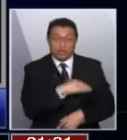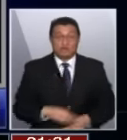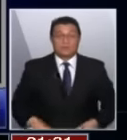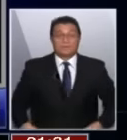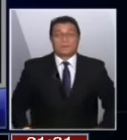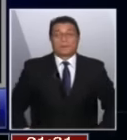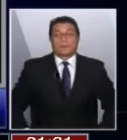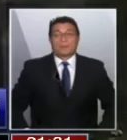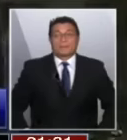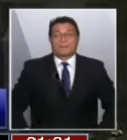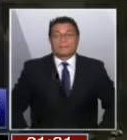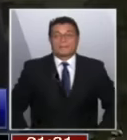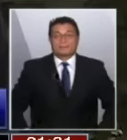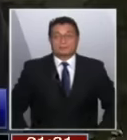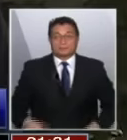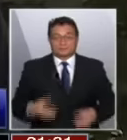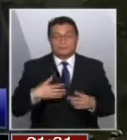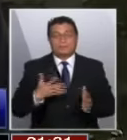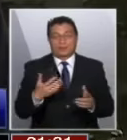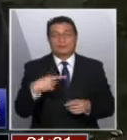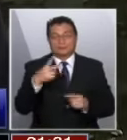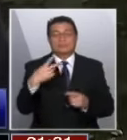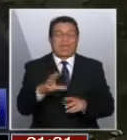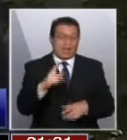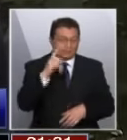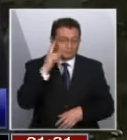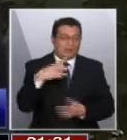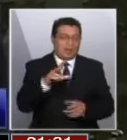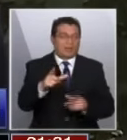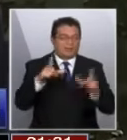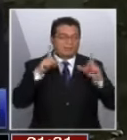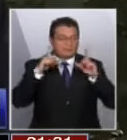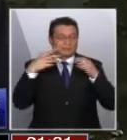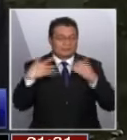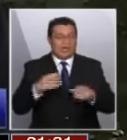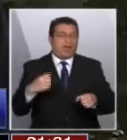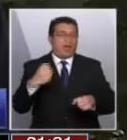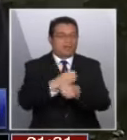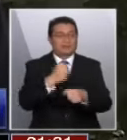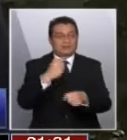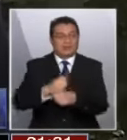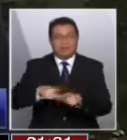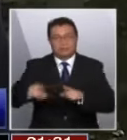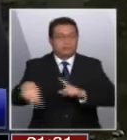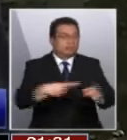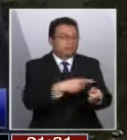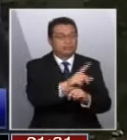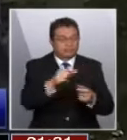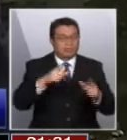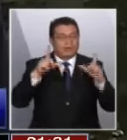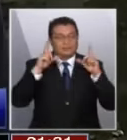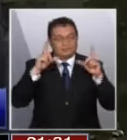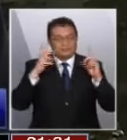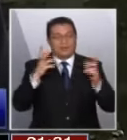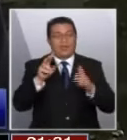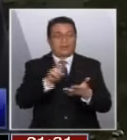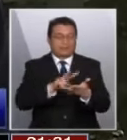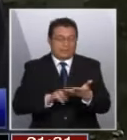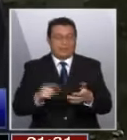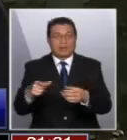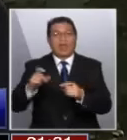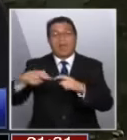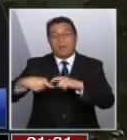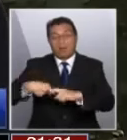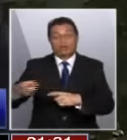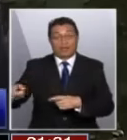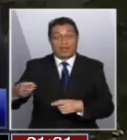pronto o sea yo creo que la decisión la tiene Ultra tomada él es candidato hace mucho tiempo está trabajando Es evidente cosa leer la entrevista a su señora hoy día en el